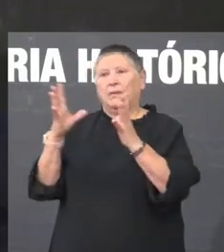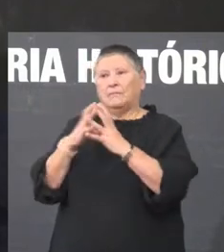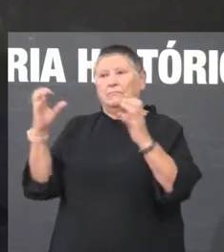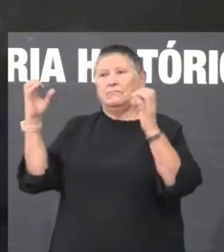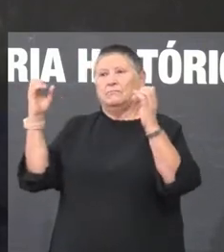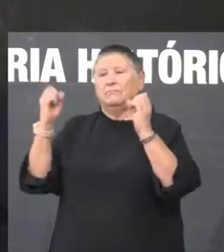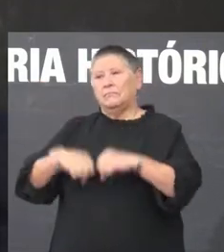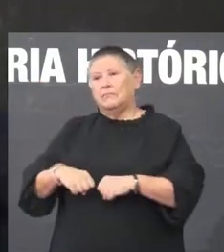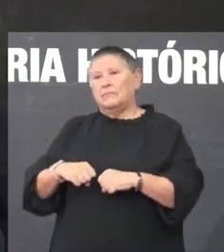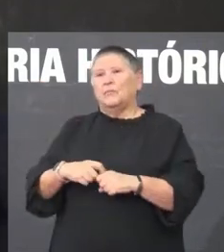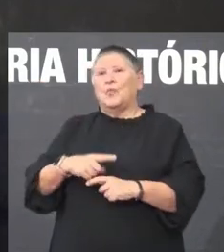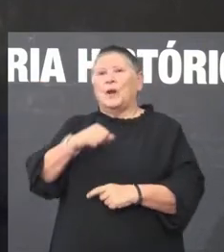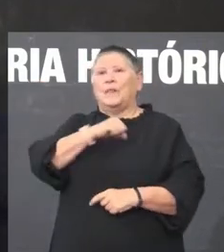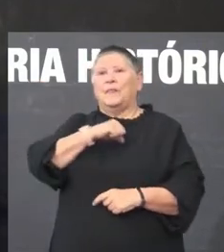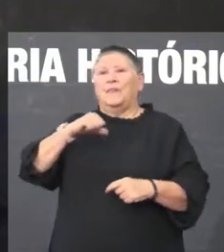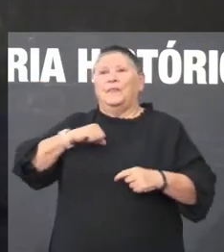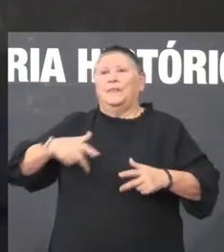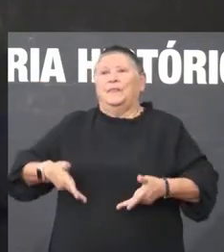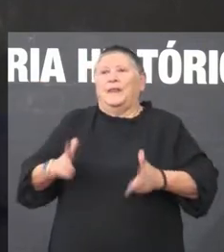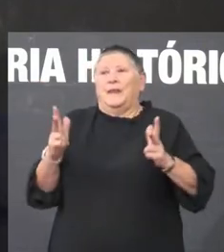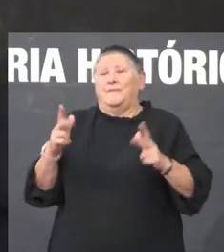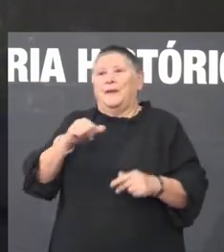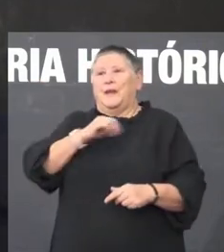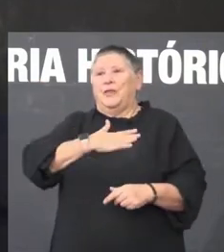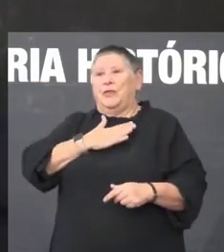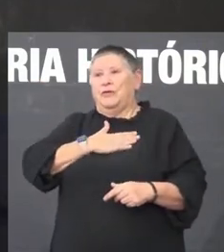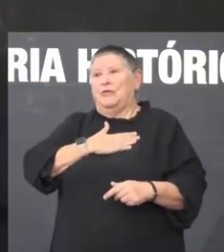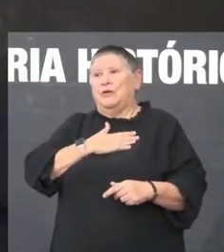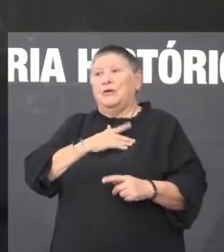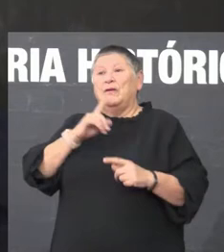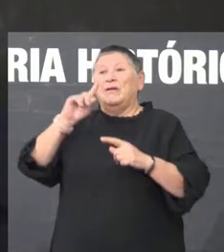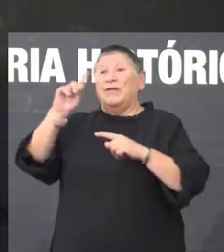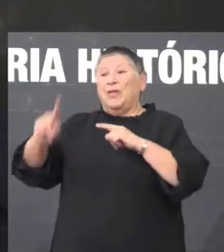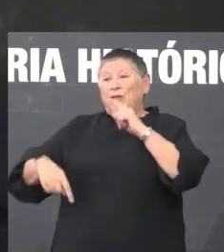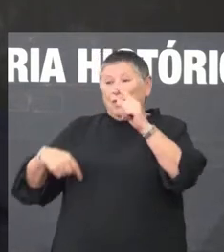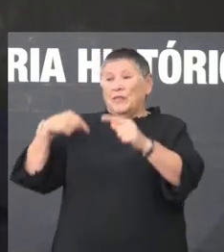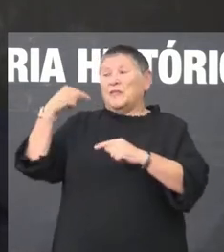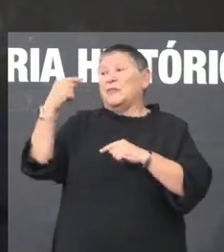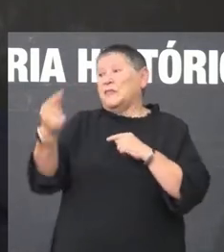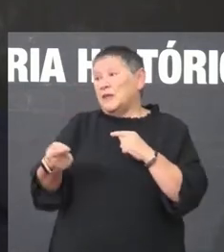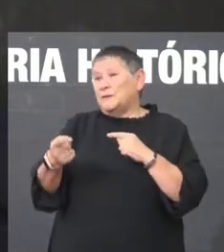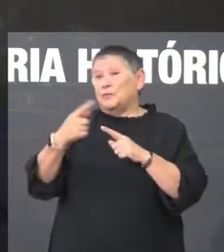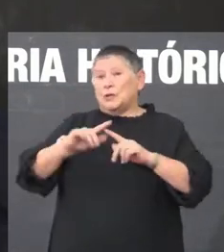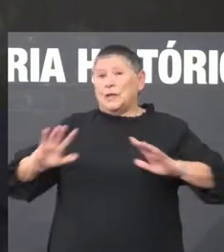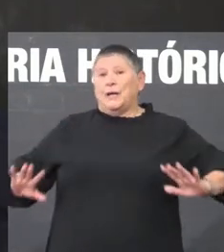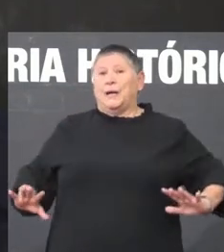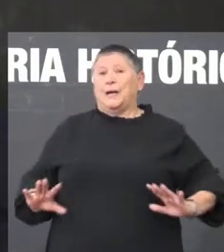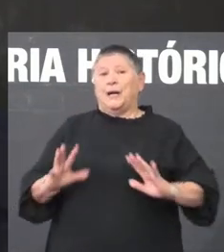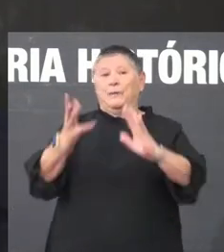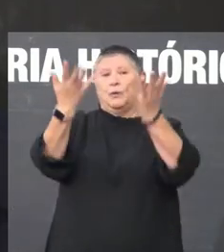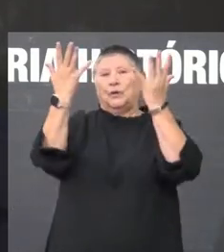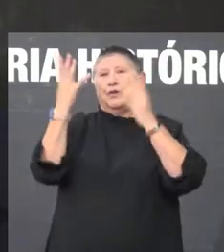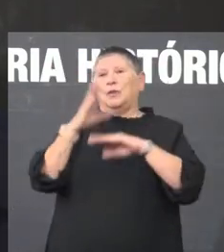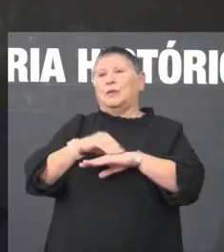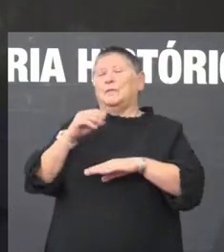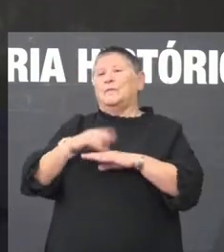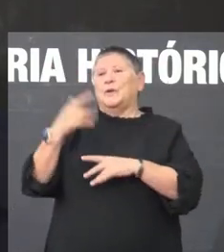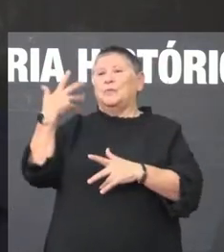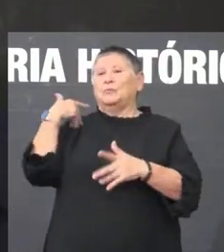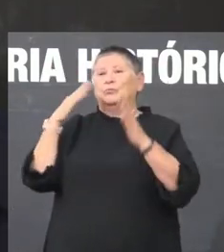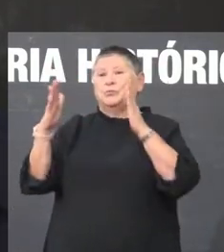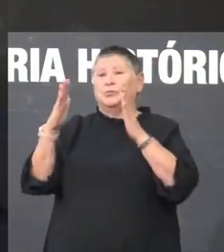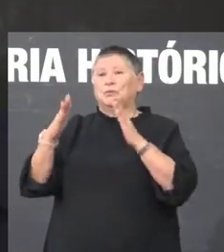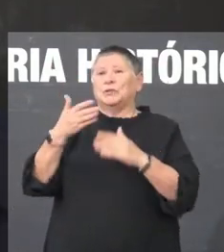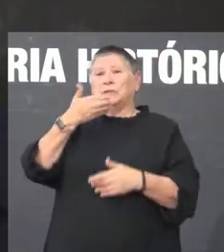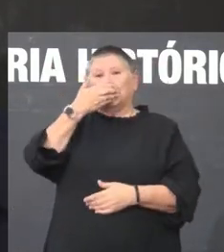la autodeterminación, después de la revolución de terciopelo de